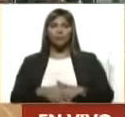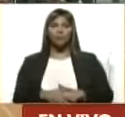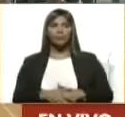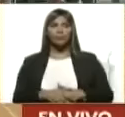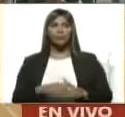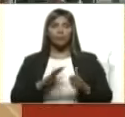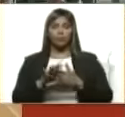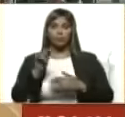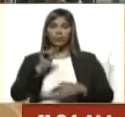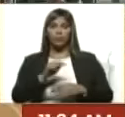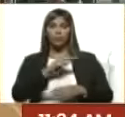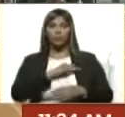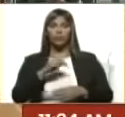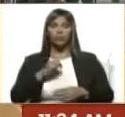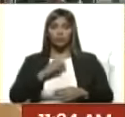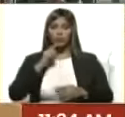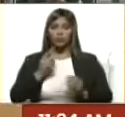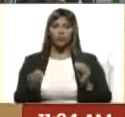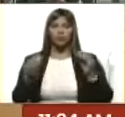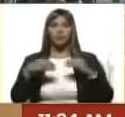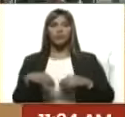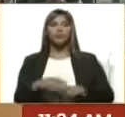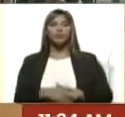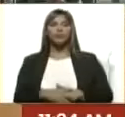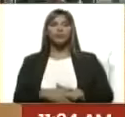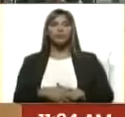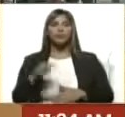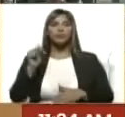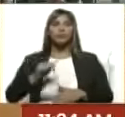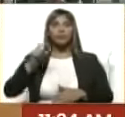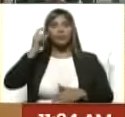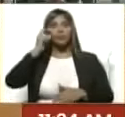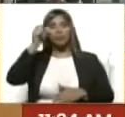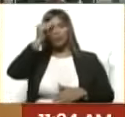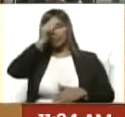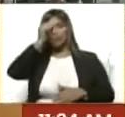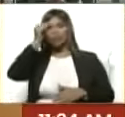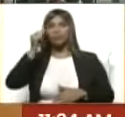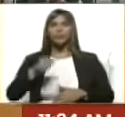base a eso tenemos nosotros previsto este día domingo